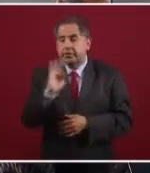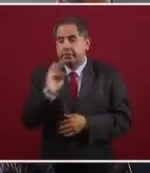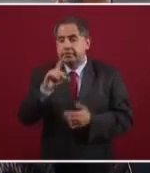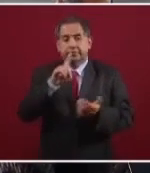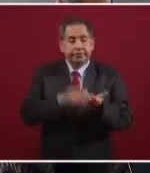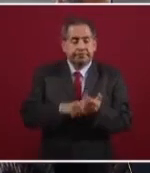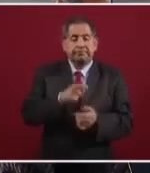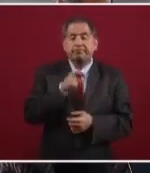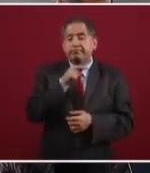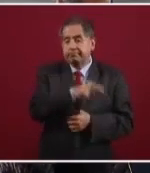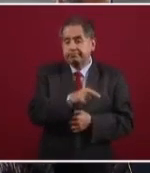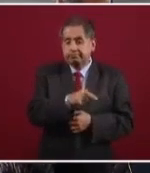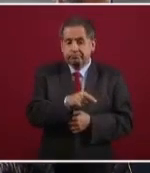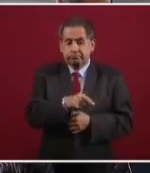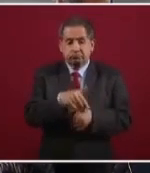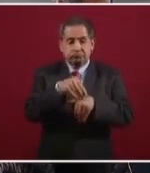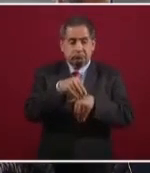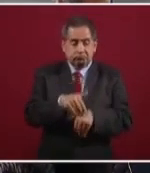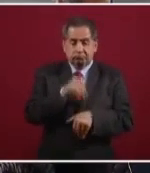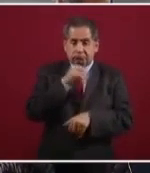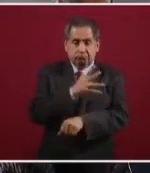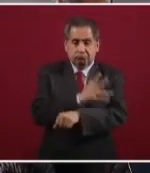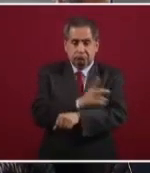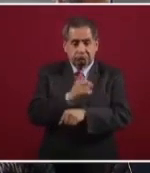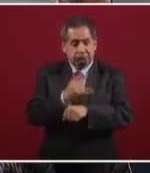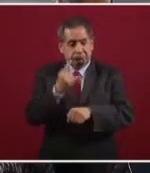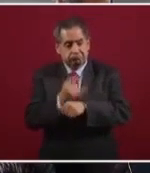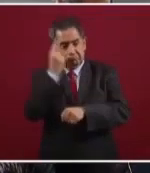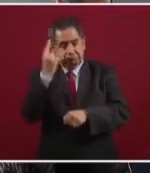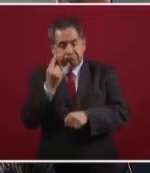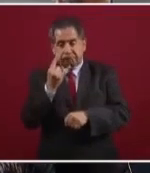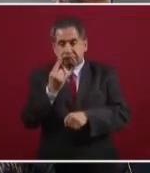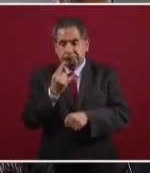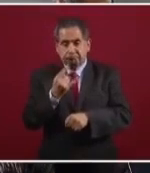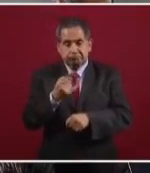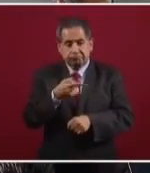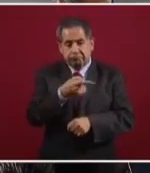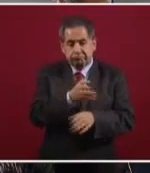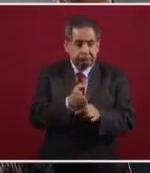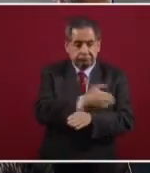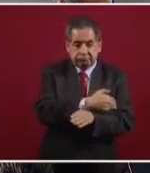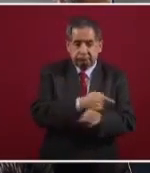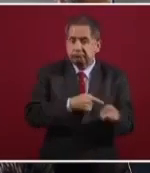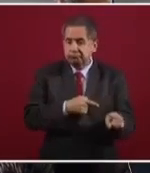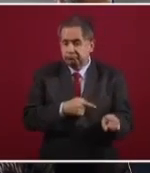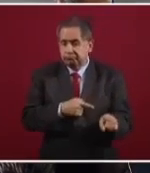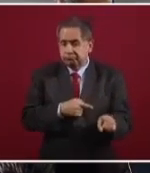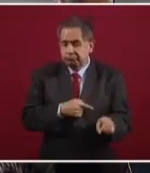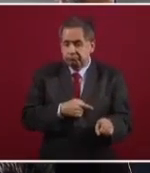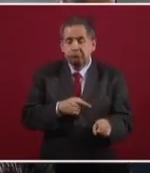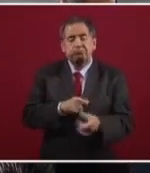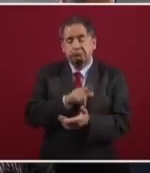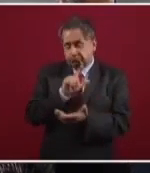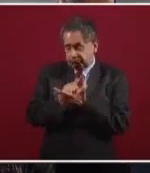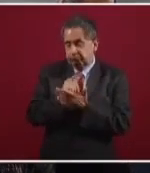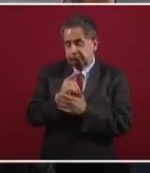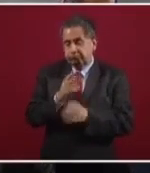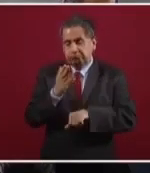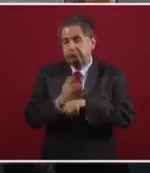en actos de deshonestidad y en la esfera del derecho penal.